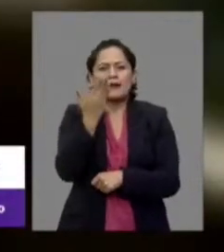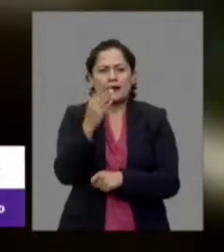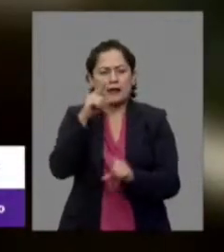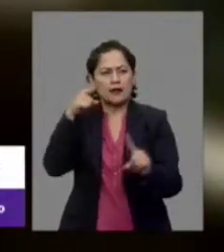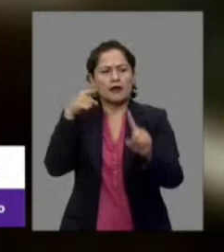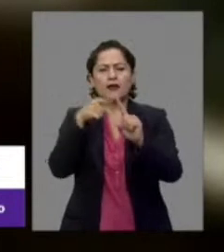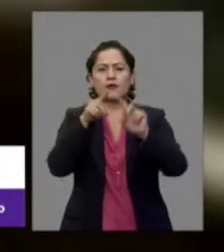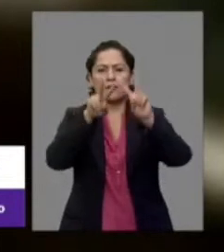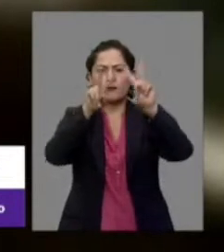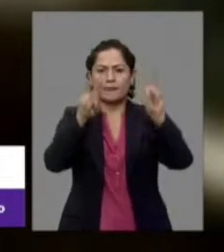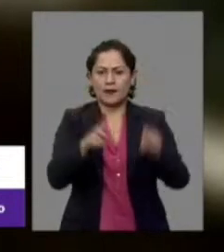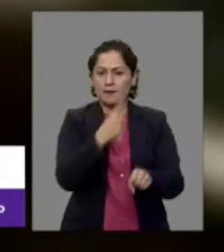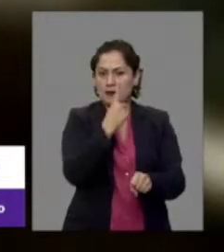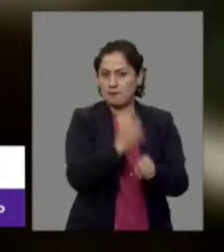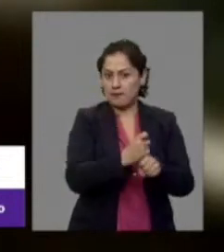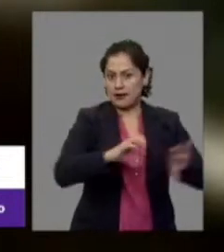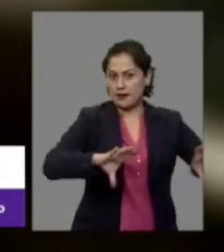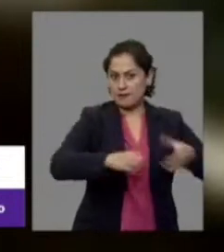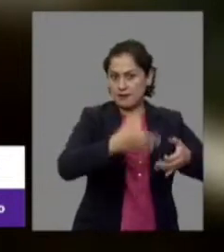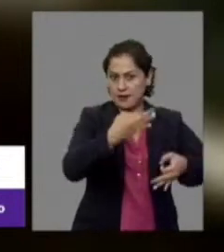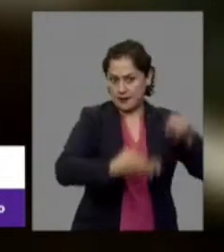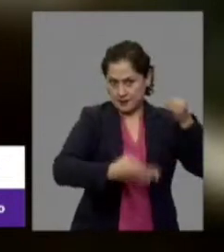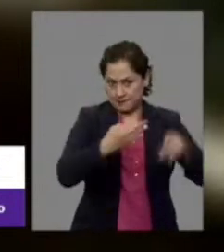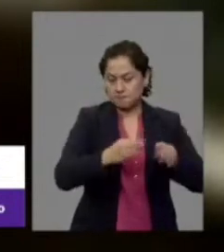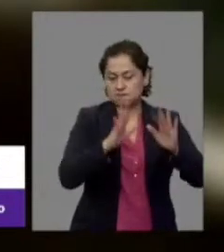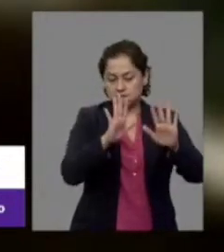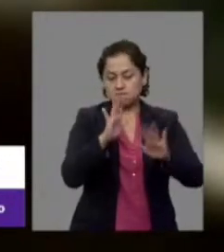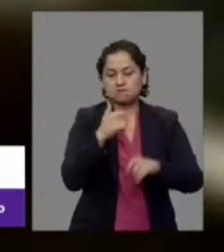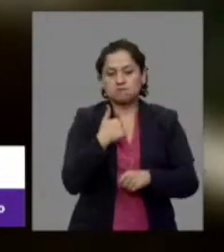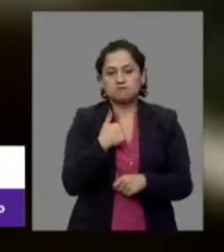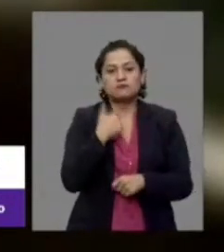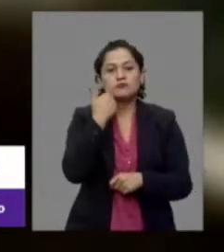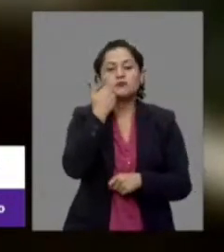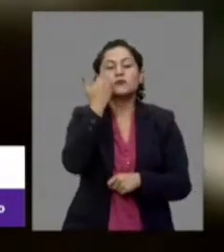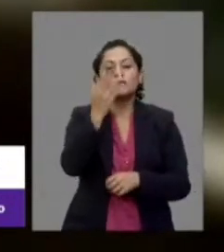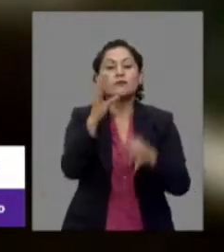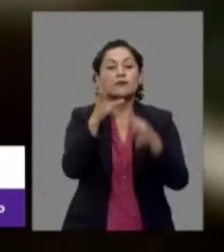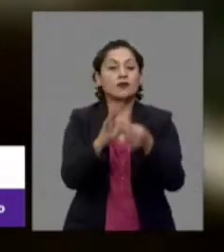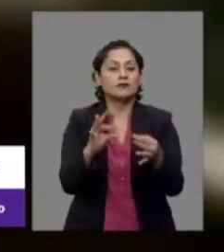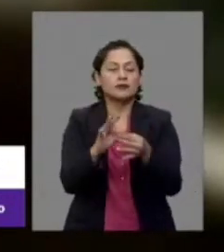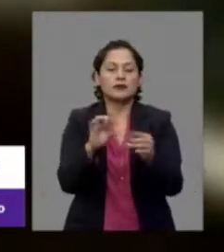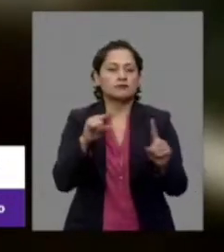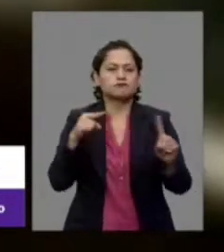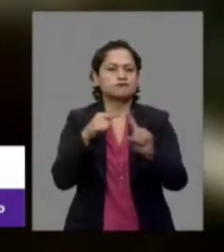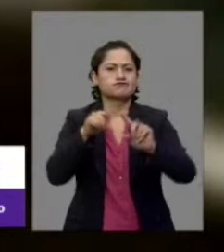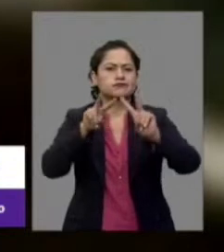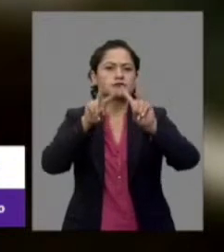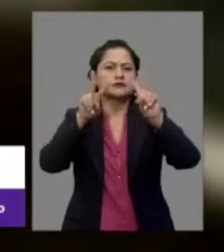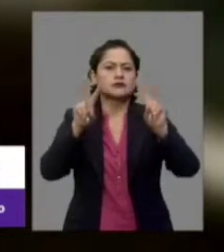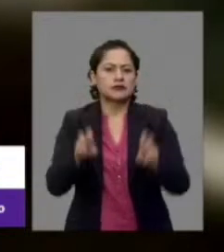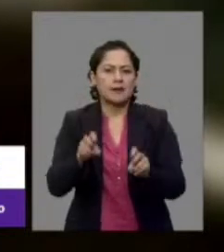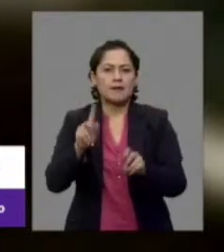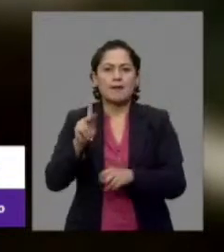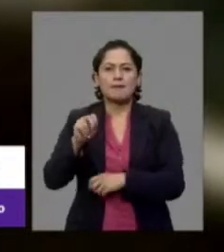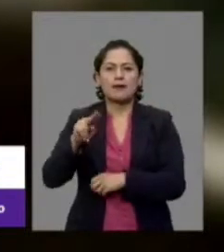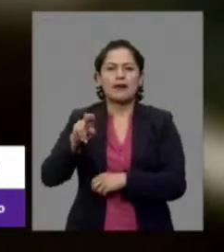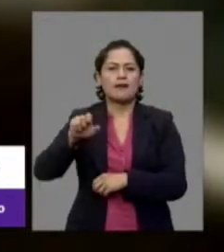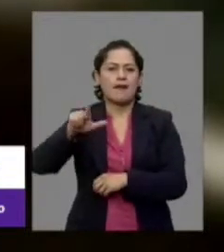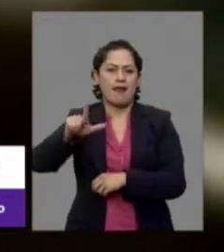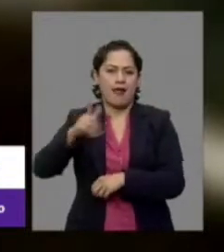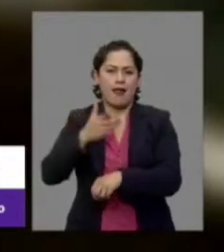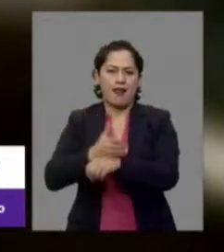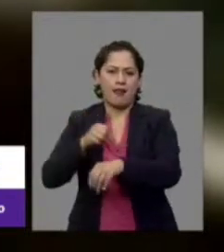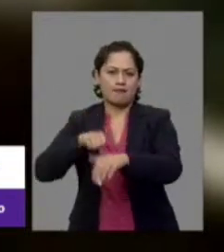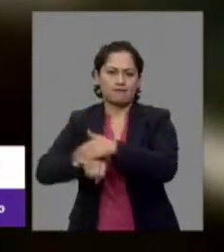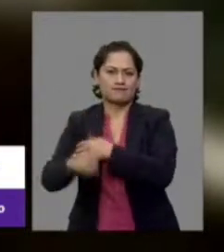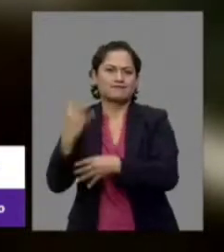sala y de manera muy importante quisiera referirme a la materia penal. Todo el desarrollo